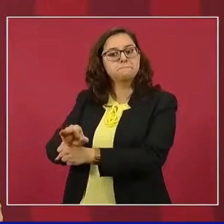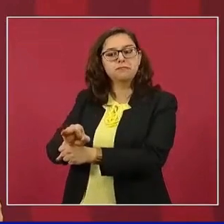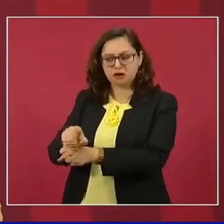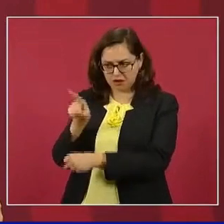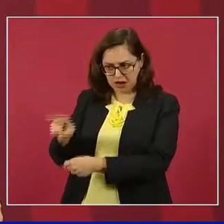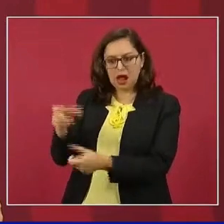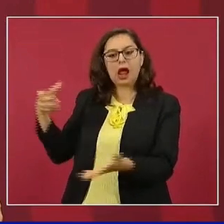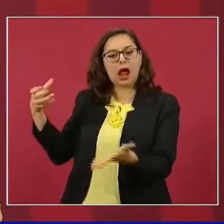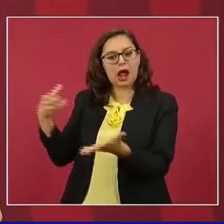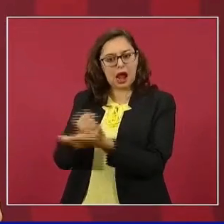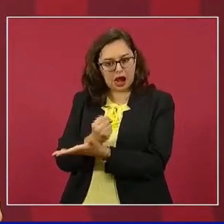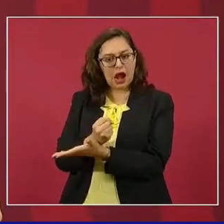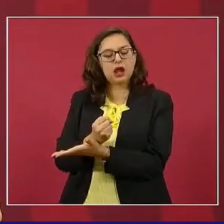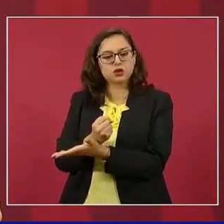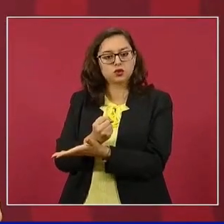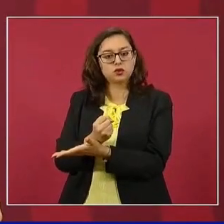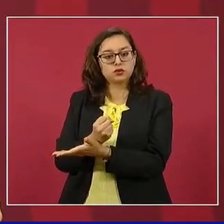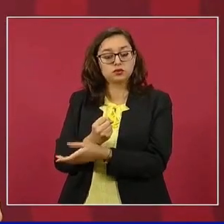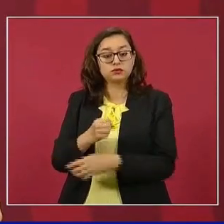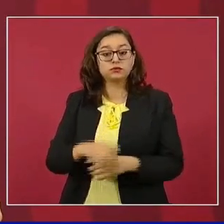Y el año pasado